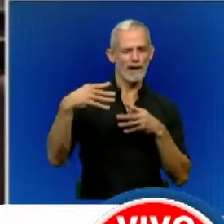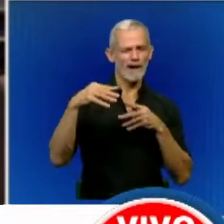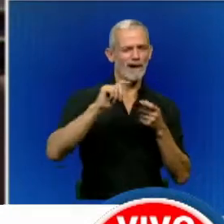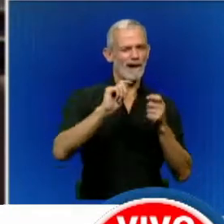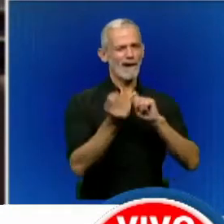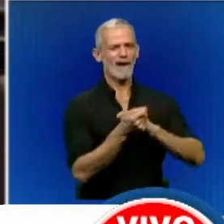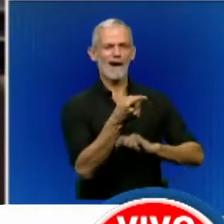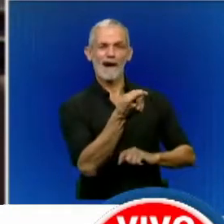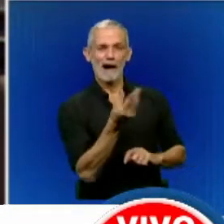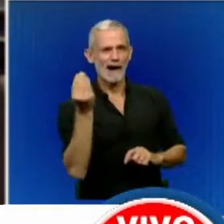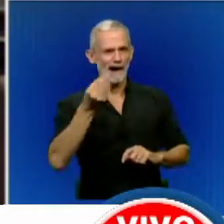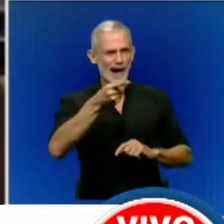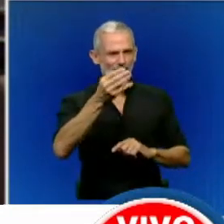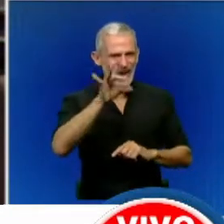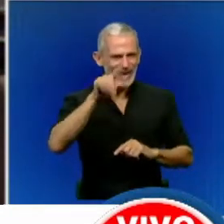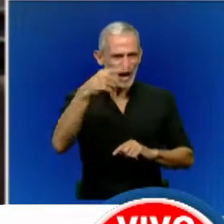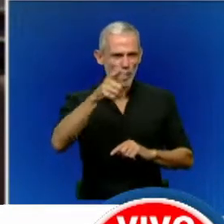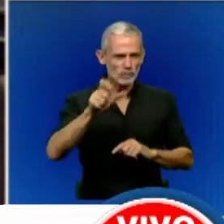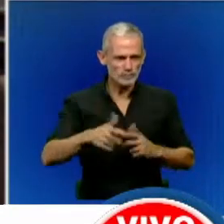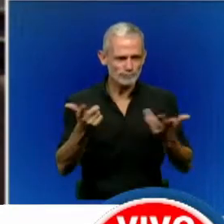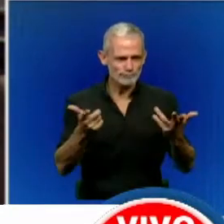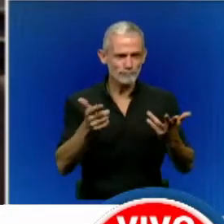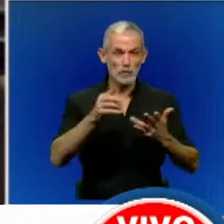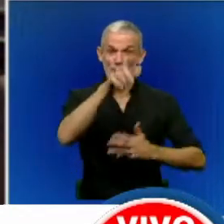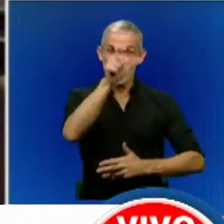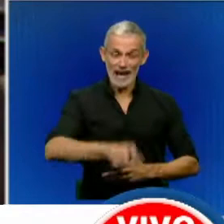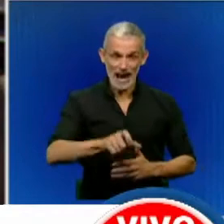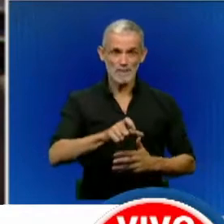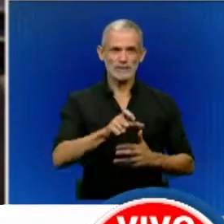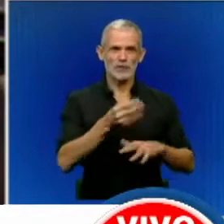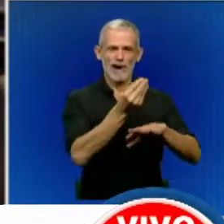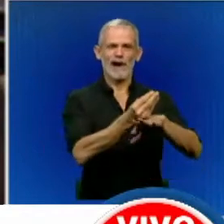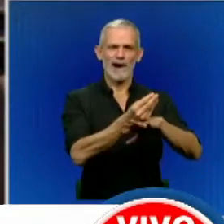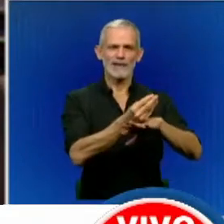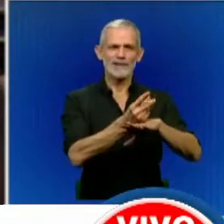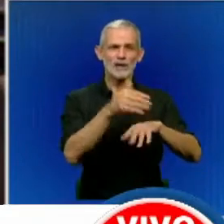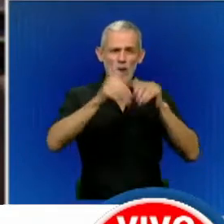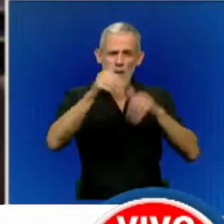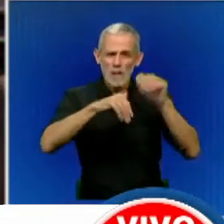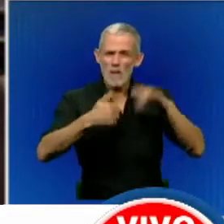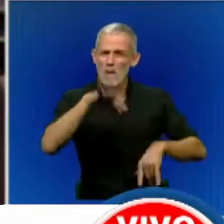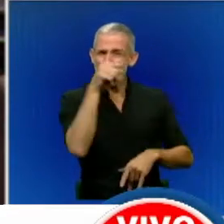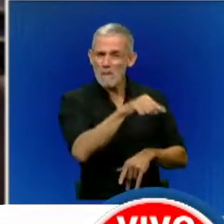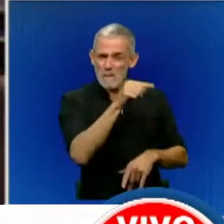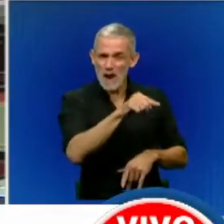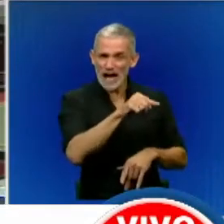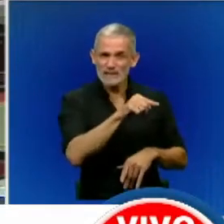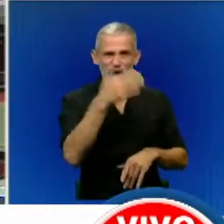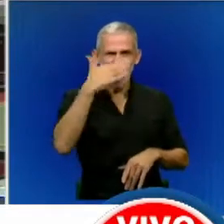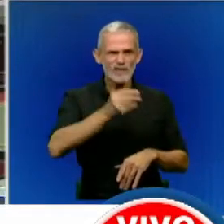que en no pocos casos ha provocado que la persona, el candidato, la candidata más votado o votada